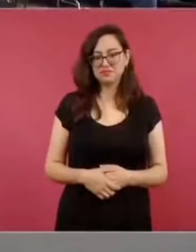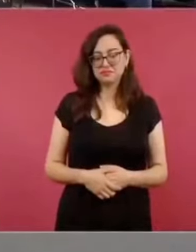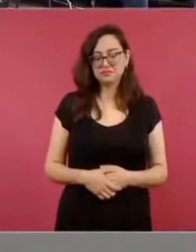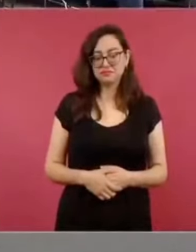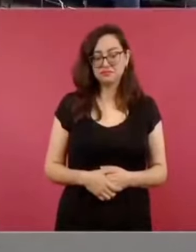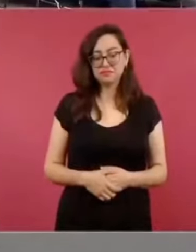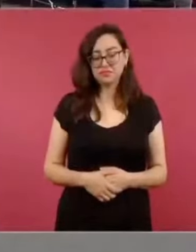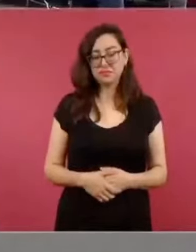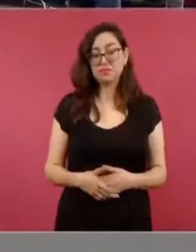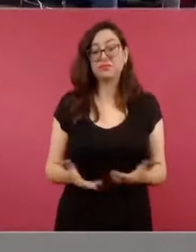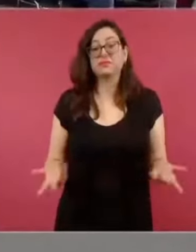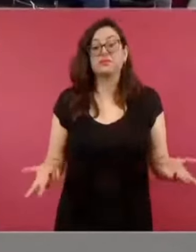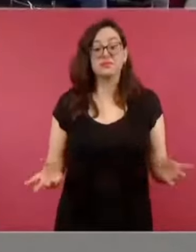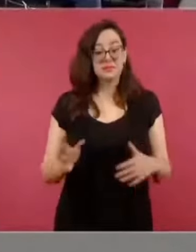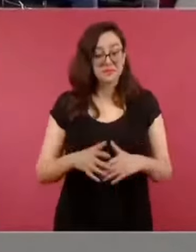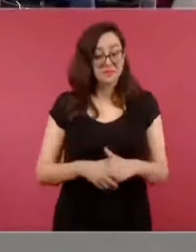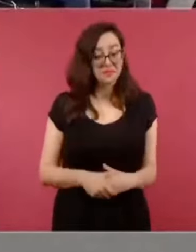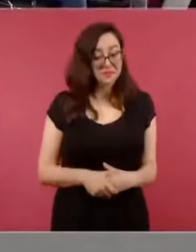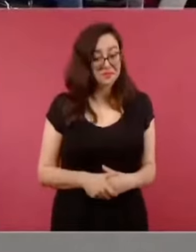Bueno, y ya… Imagínense que